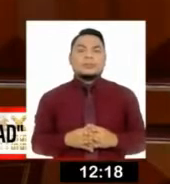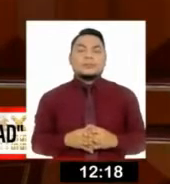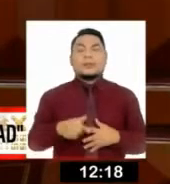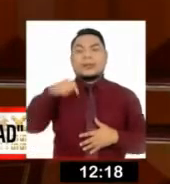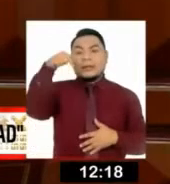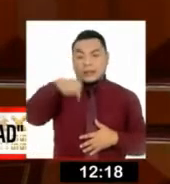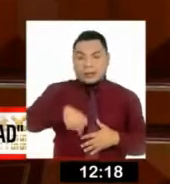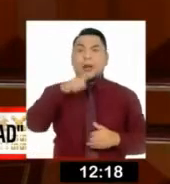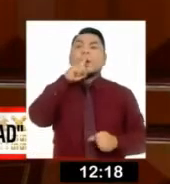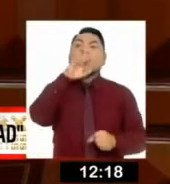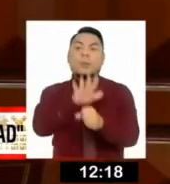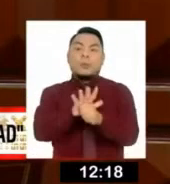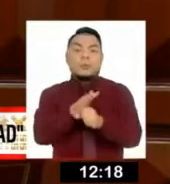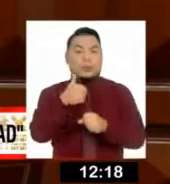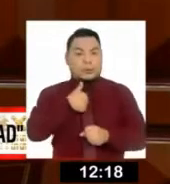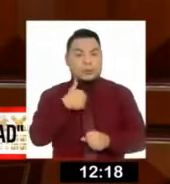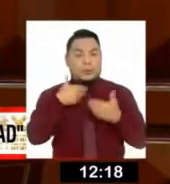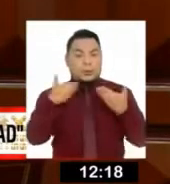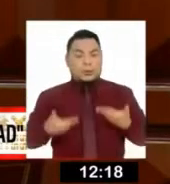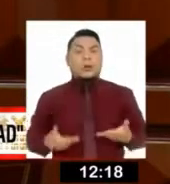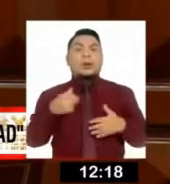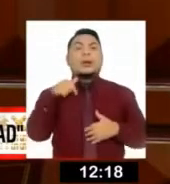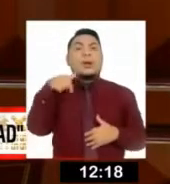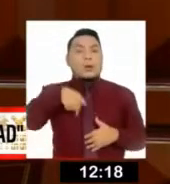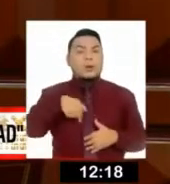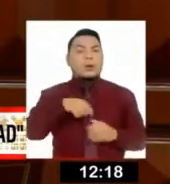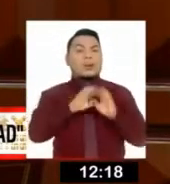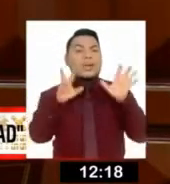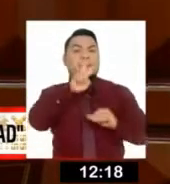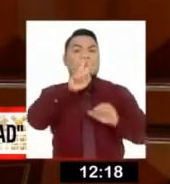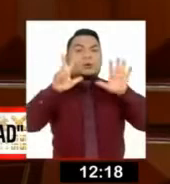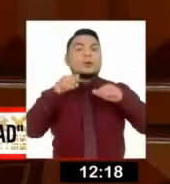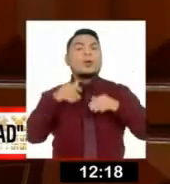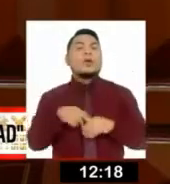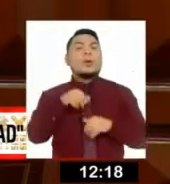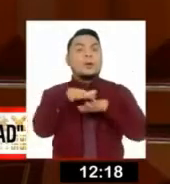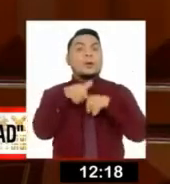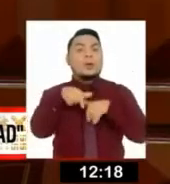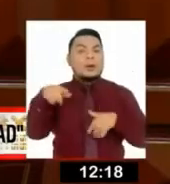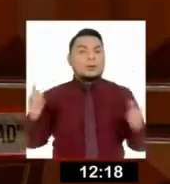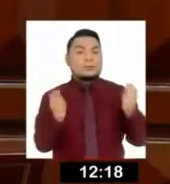Este es el compromiso que hoy, 28 de julio, en este bicentenario,